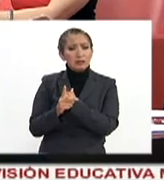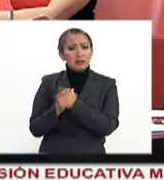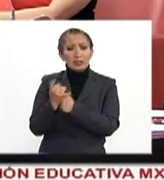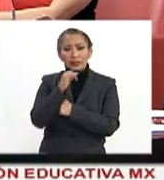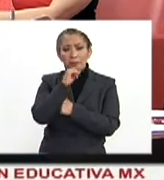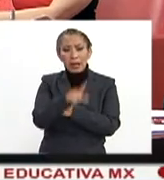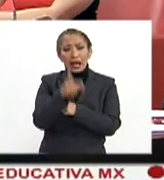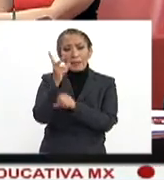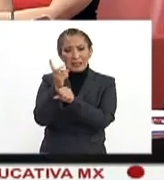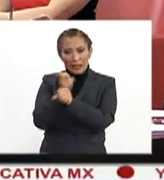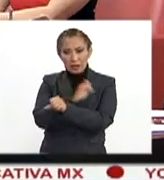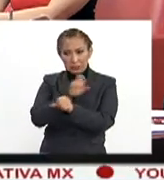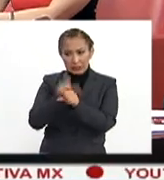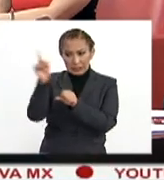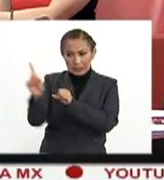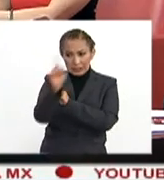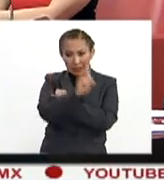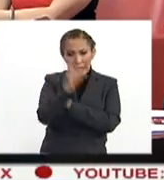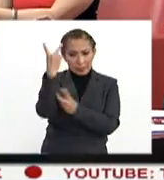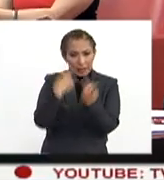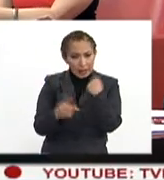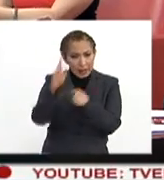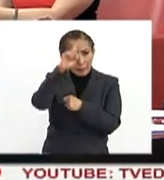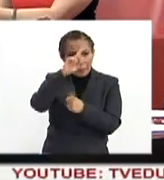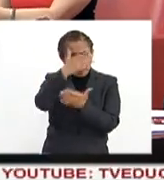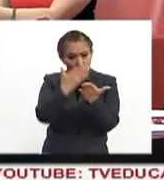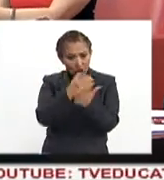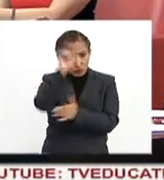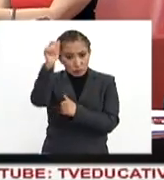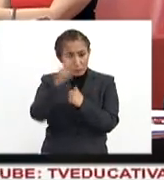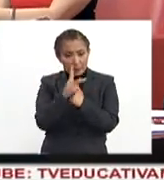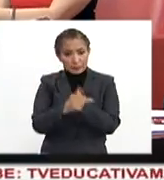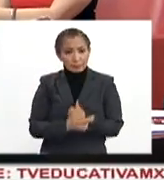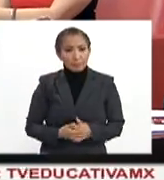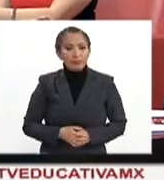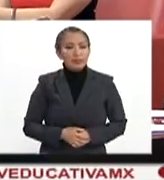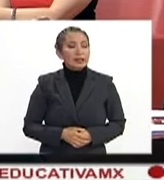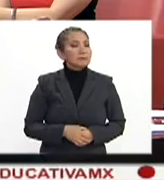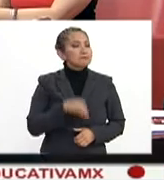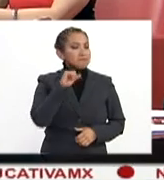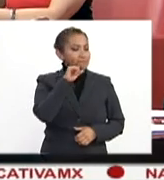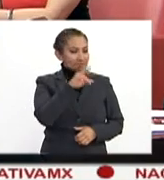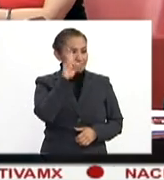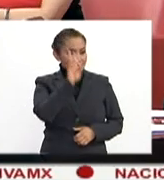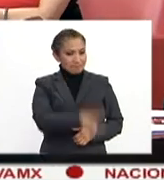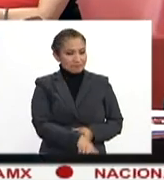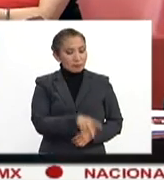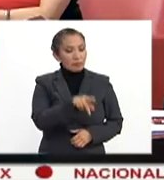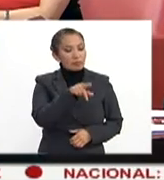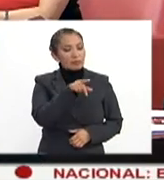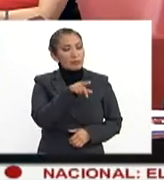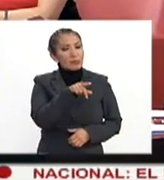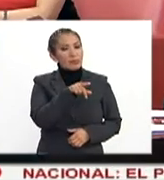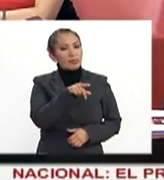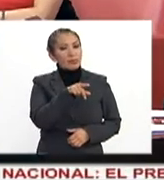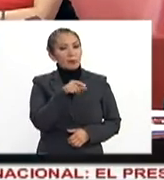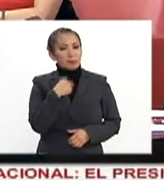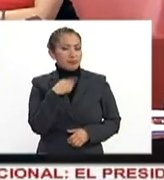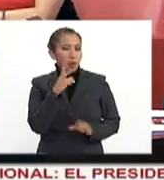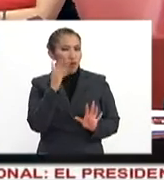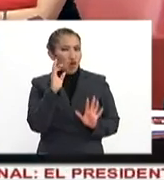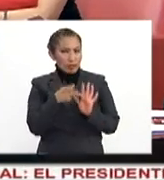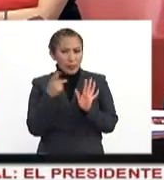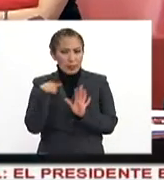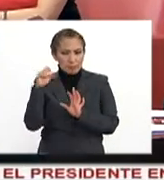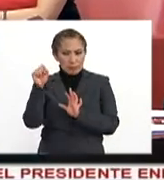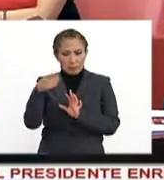Además, por ejemplo, del invitado especial llegan propuestas de otros países. Sí, pues mira, realmente pues retomando un poco